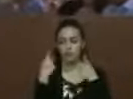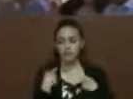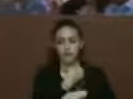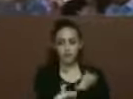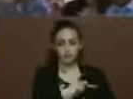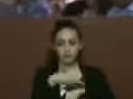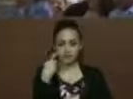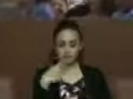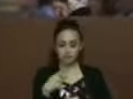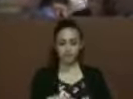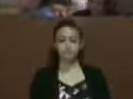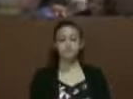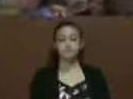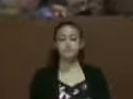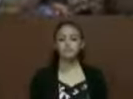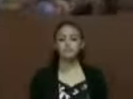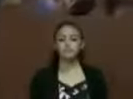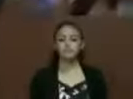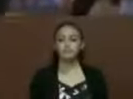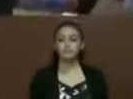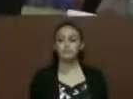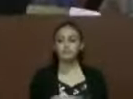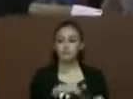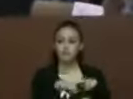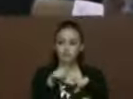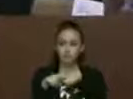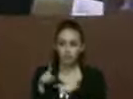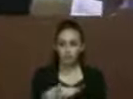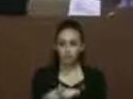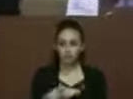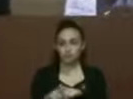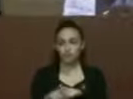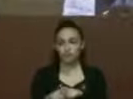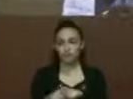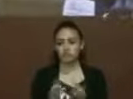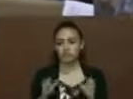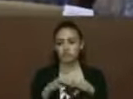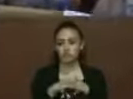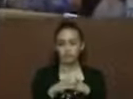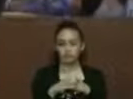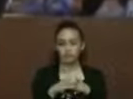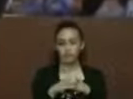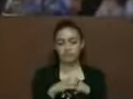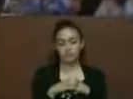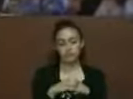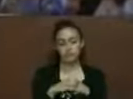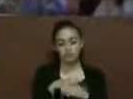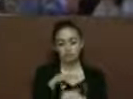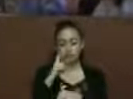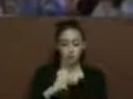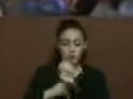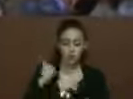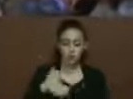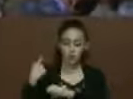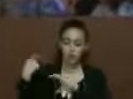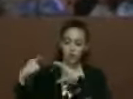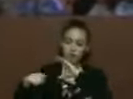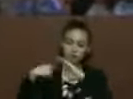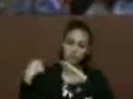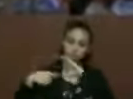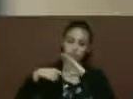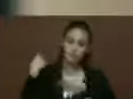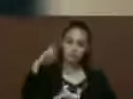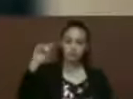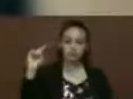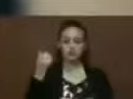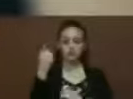familia en distintas, bueno, literalmente todo el año están enviando. Luego